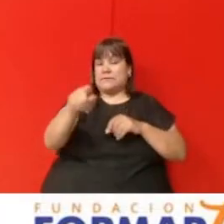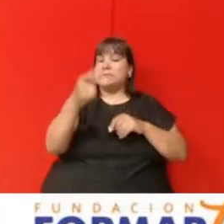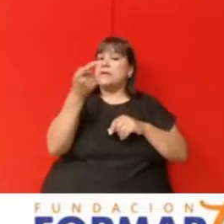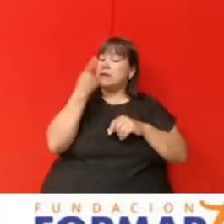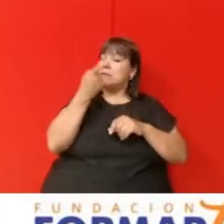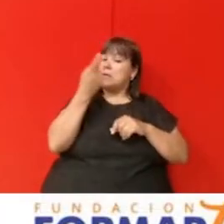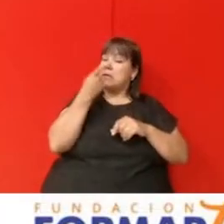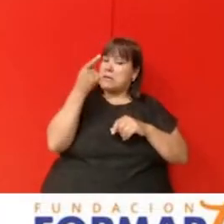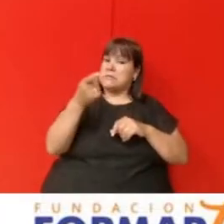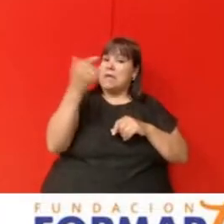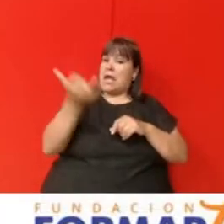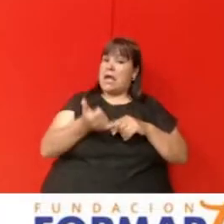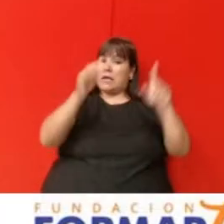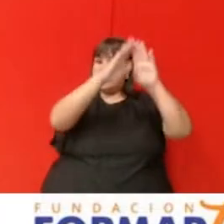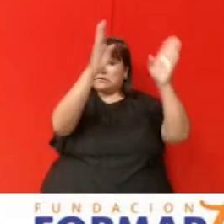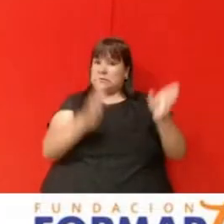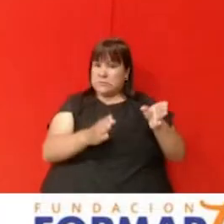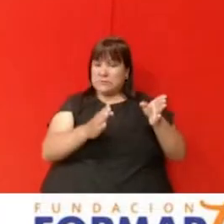quiere ingresar.